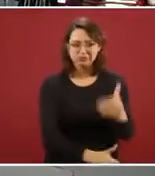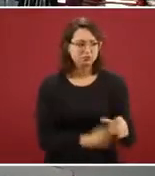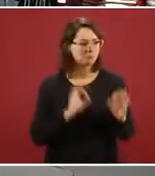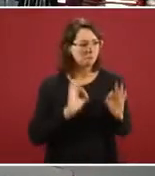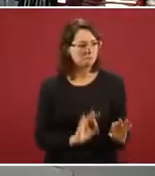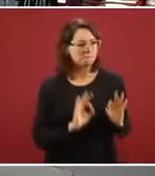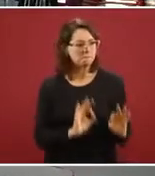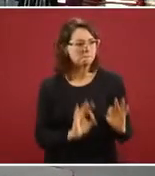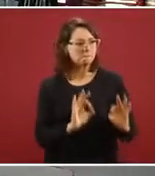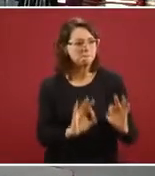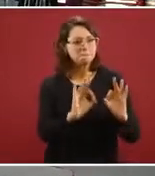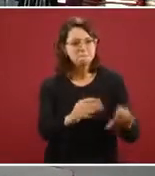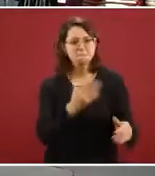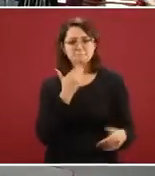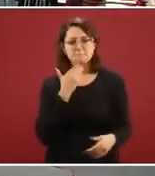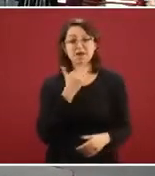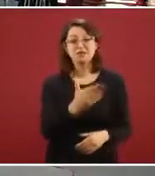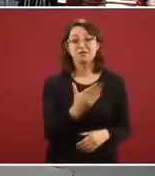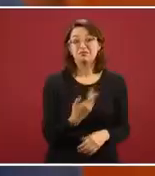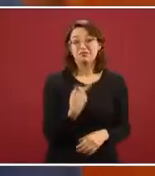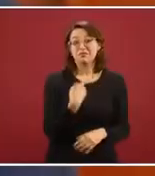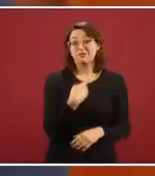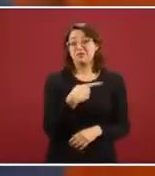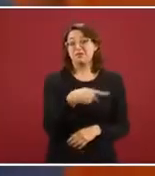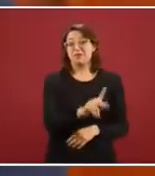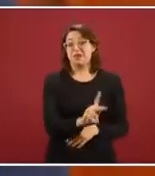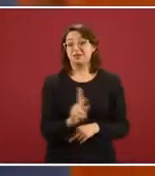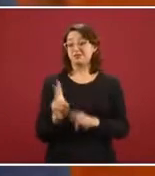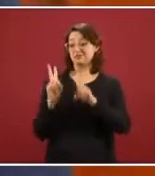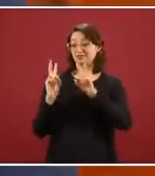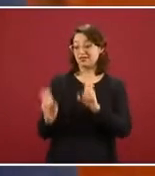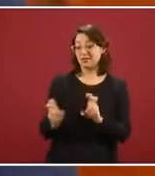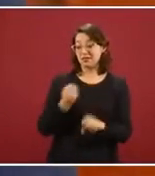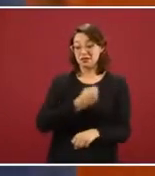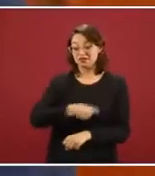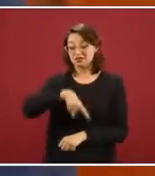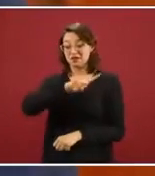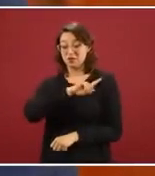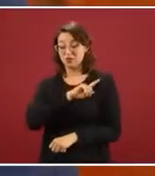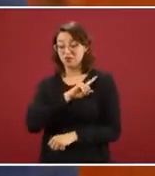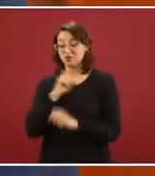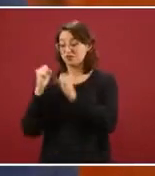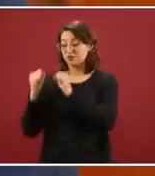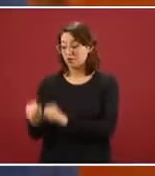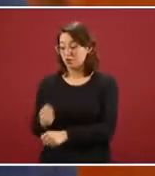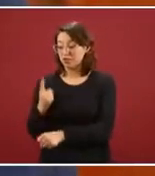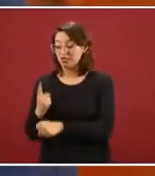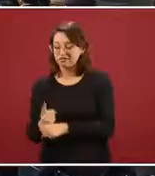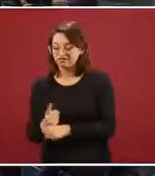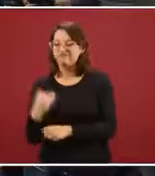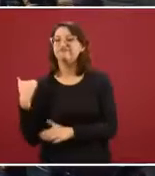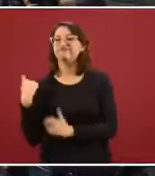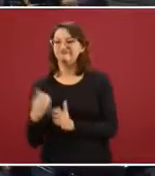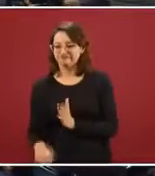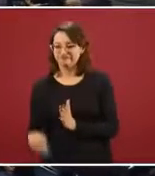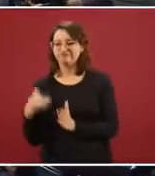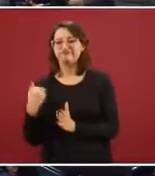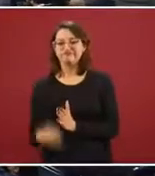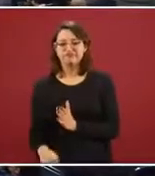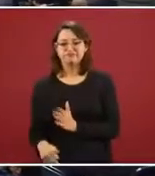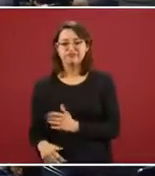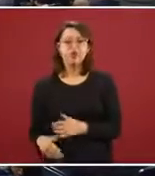pero estos son de los temas que tenemos pendientes a mí me gustaría que un año nos